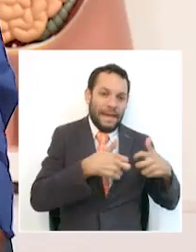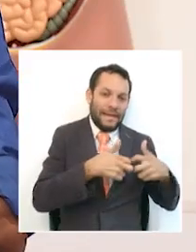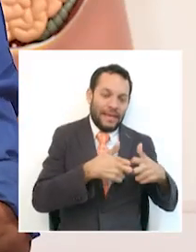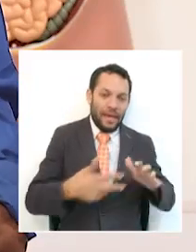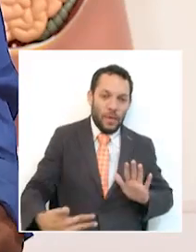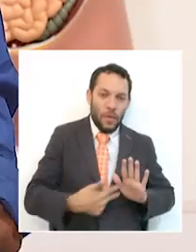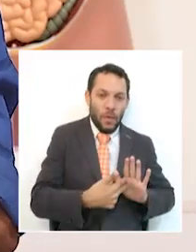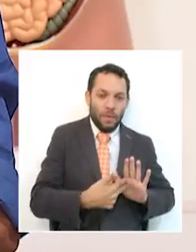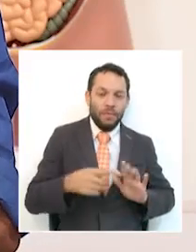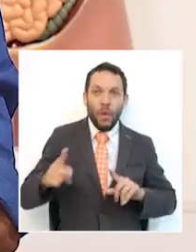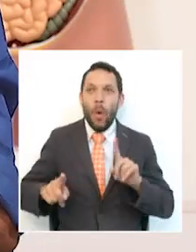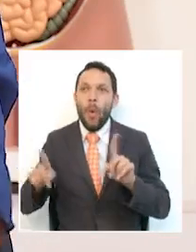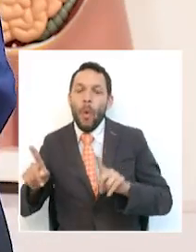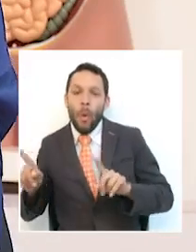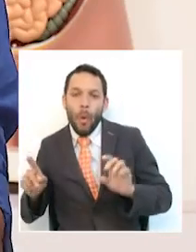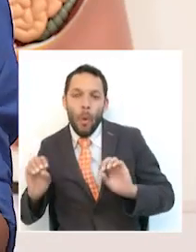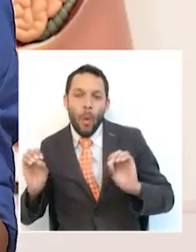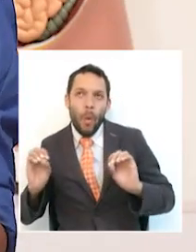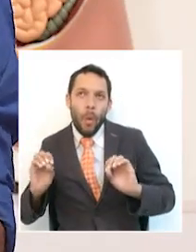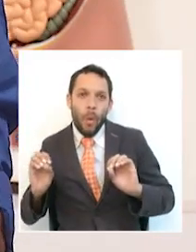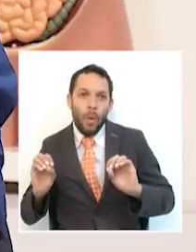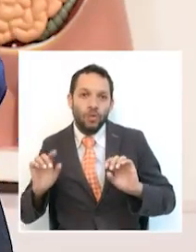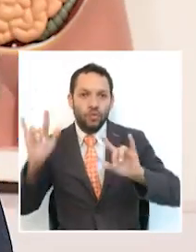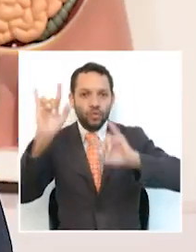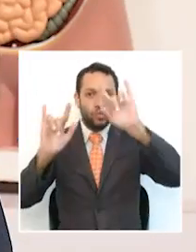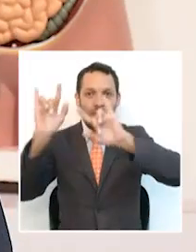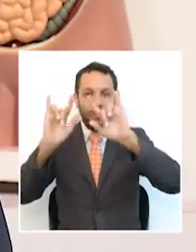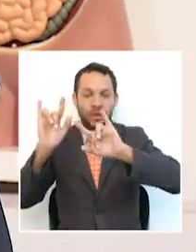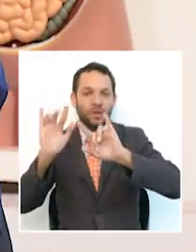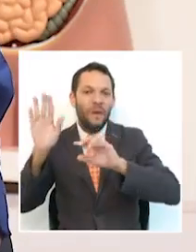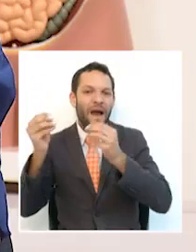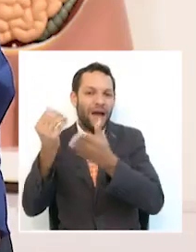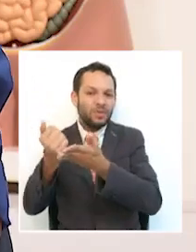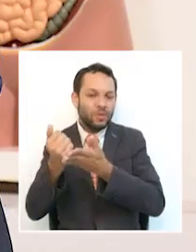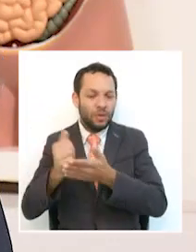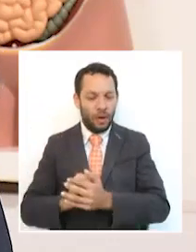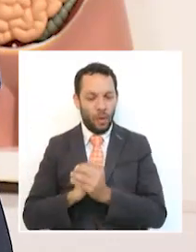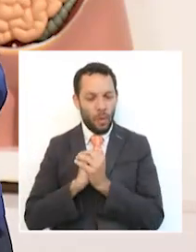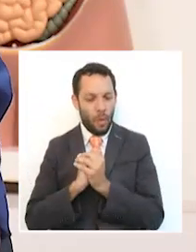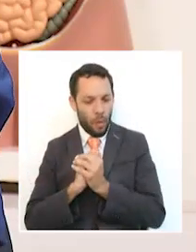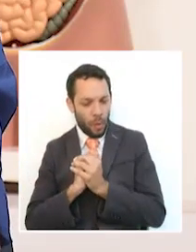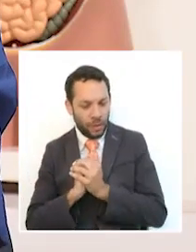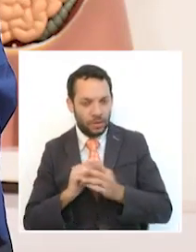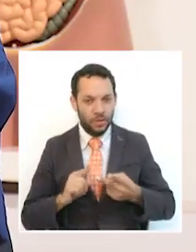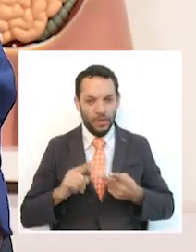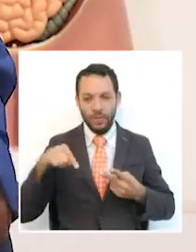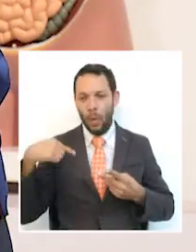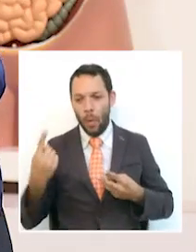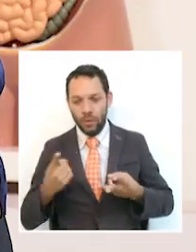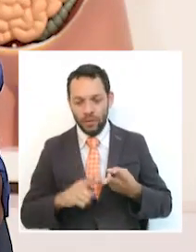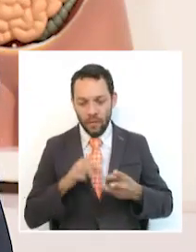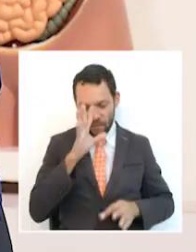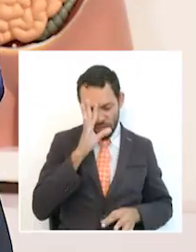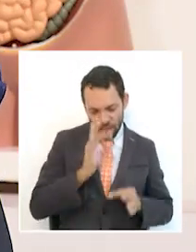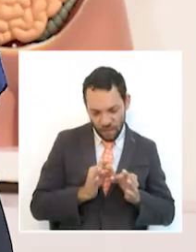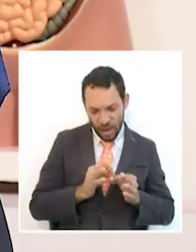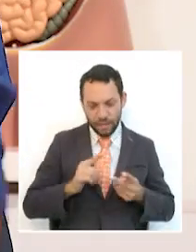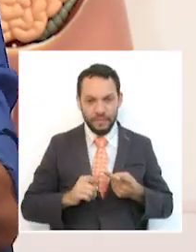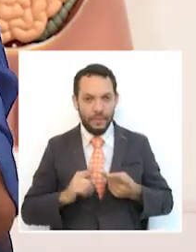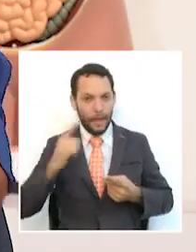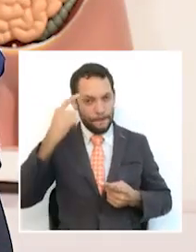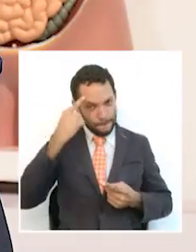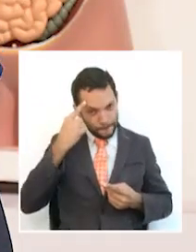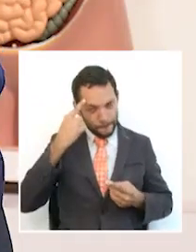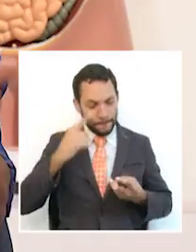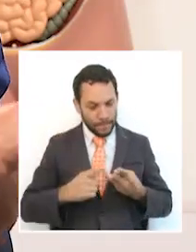en a través de la oración si nosotros tenemos fe otros hay sabiduría otros hay aceptación y después viene la maestría la